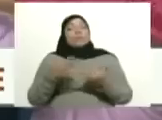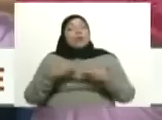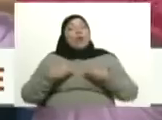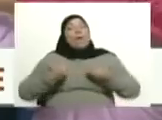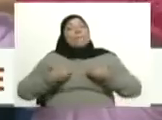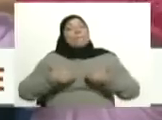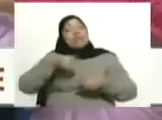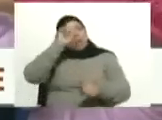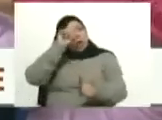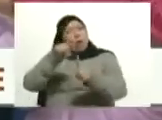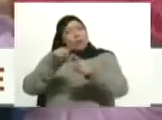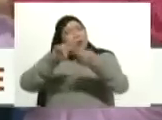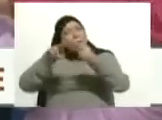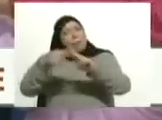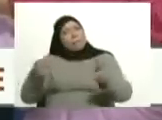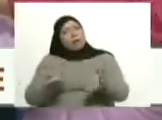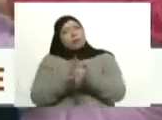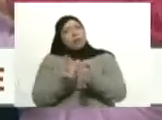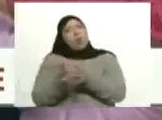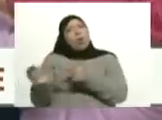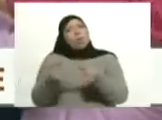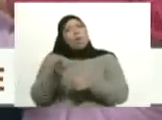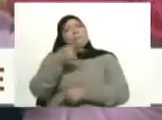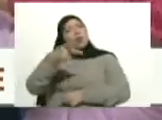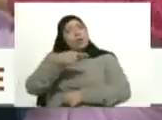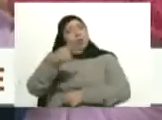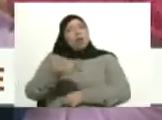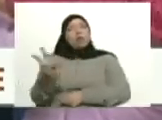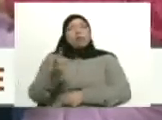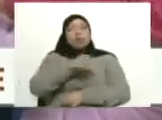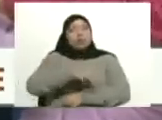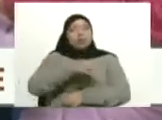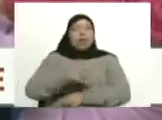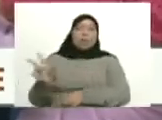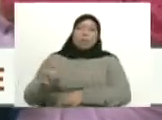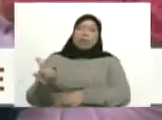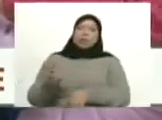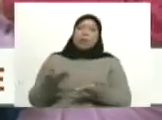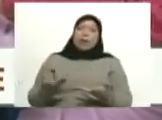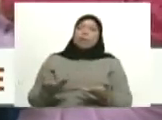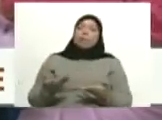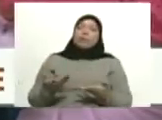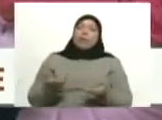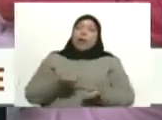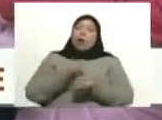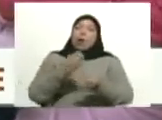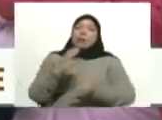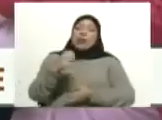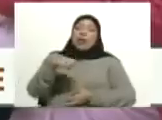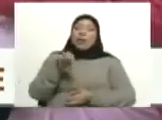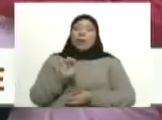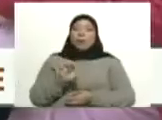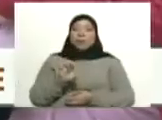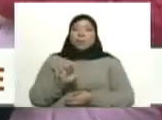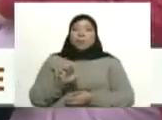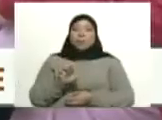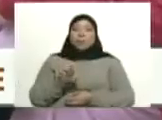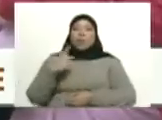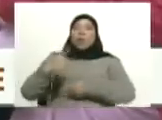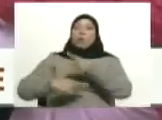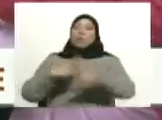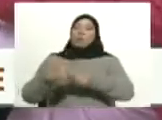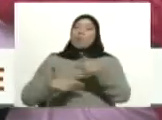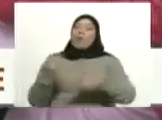vía para dirimir los asuntos políticos y sociales en Venezuela. Este Consejo Nacional Electoral es producto